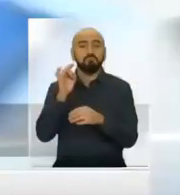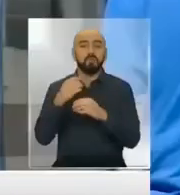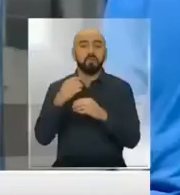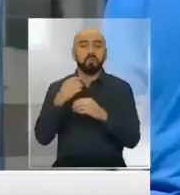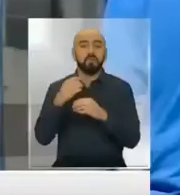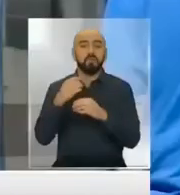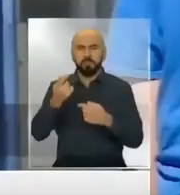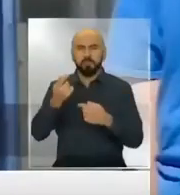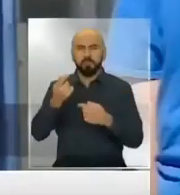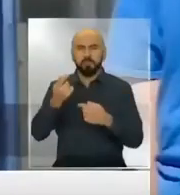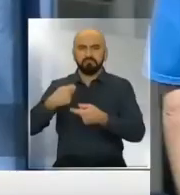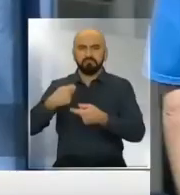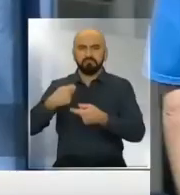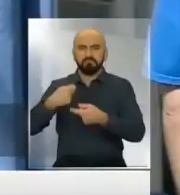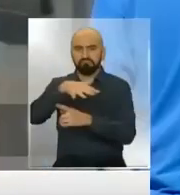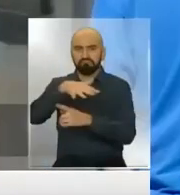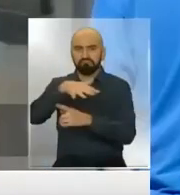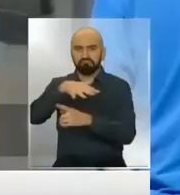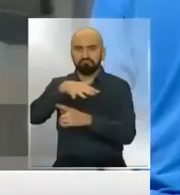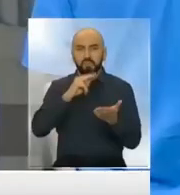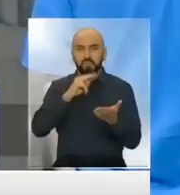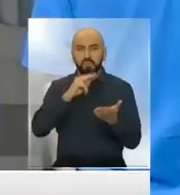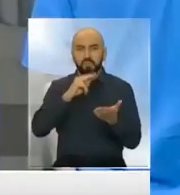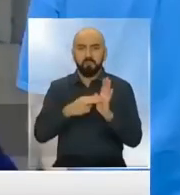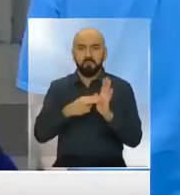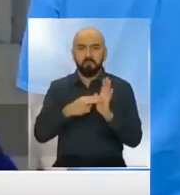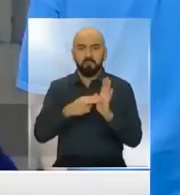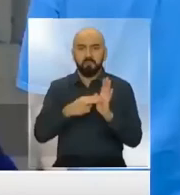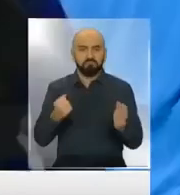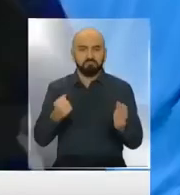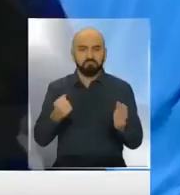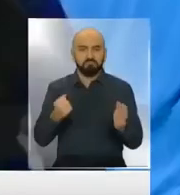no? Sin problema, hágale, yo le mando mi número. Ya, hermano. Siempre, buenísimo, gracias.